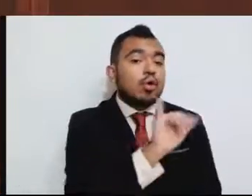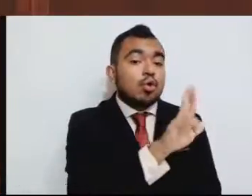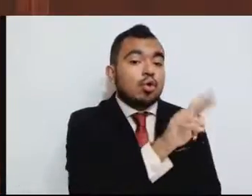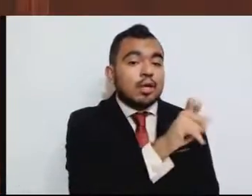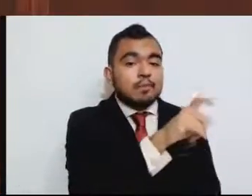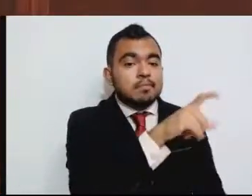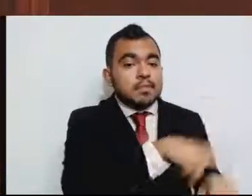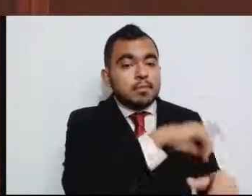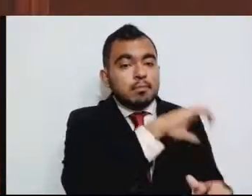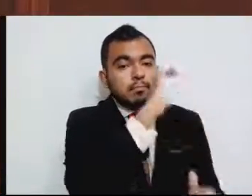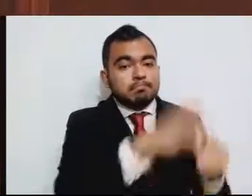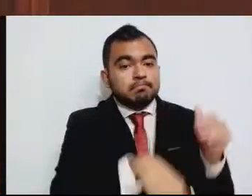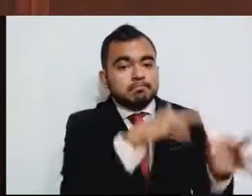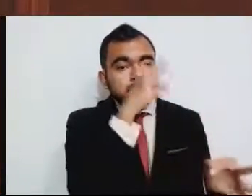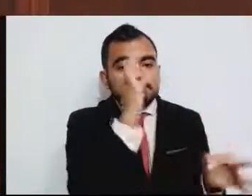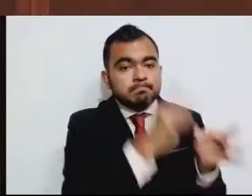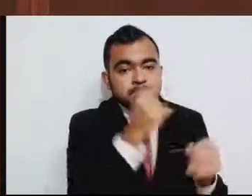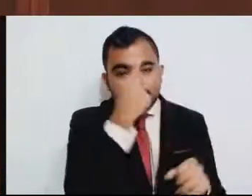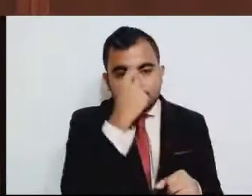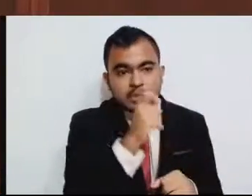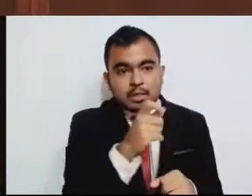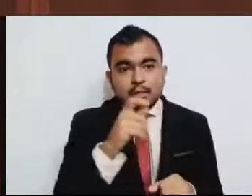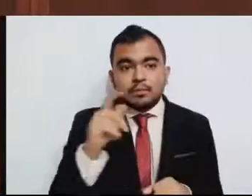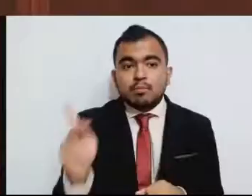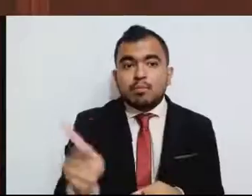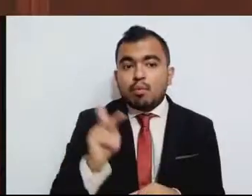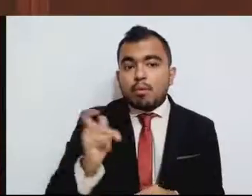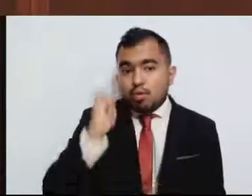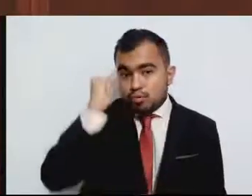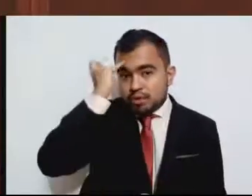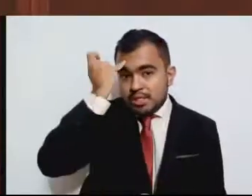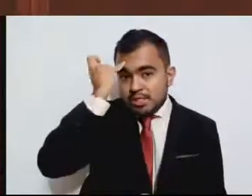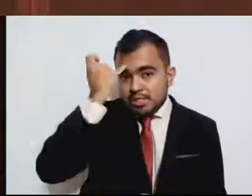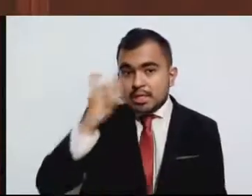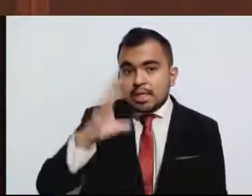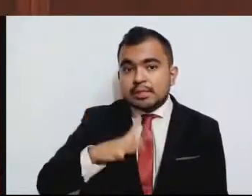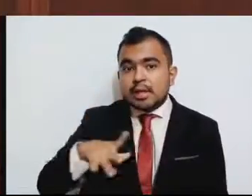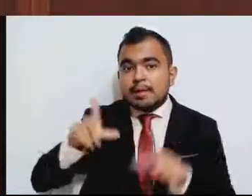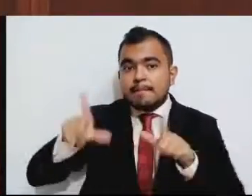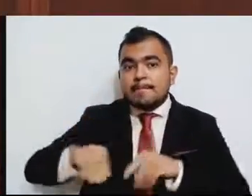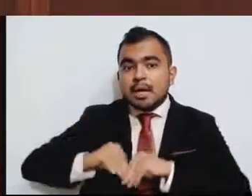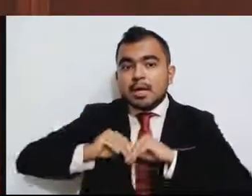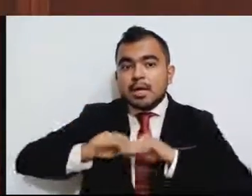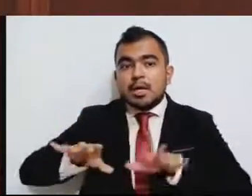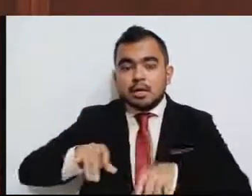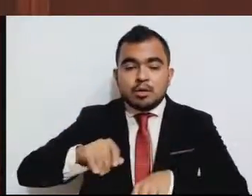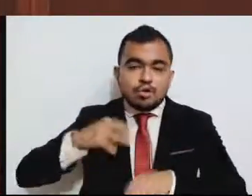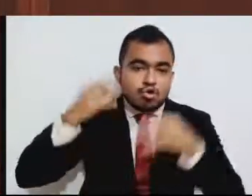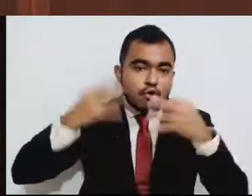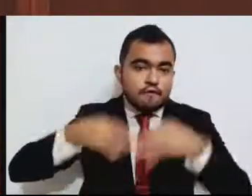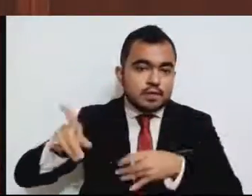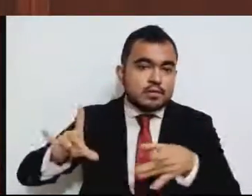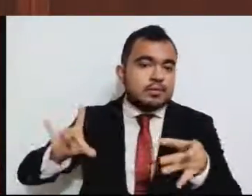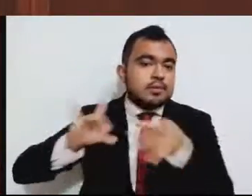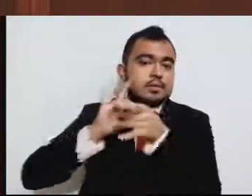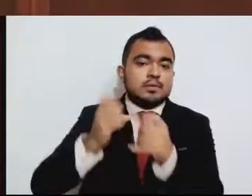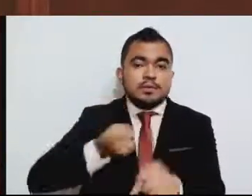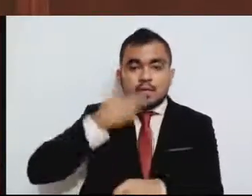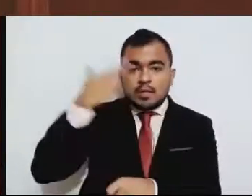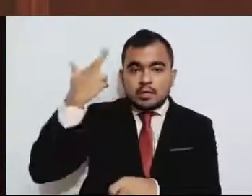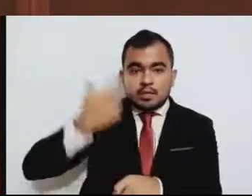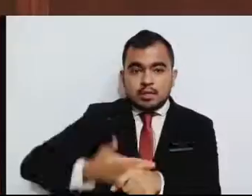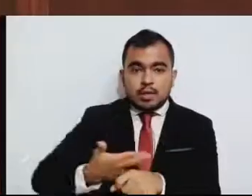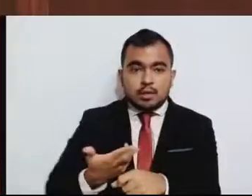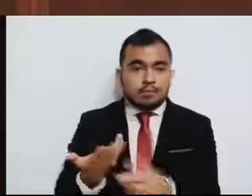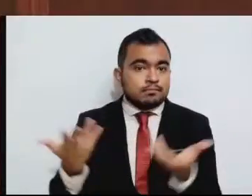el desarrollo integral de los pueblos indígenas en la página oficial en relación al secretario si no nos podría